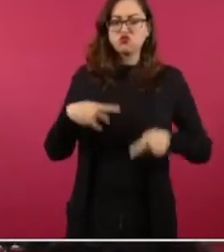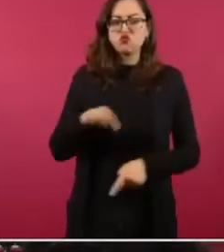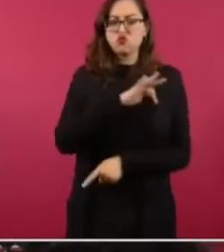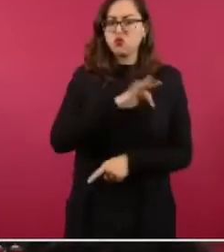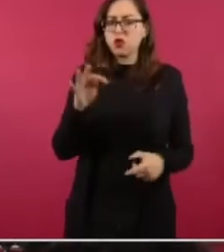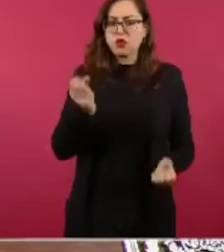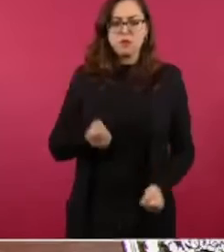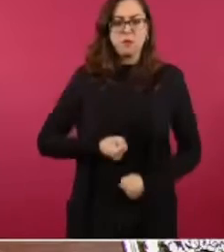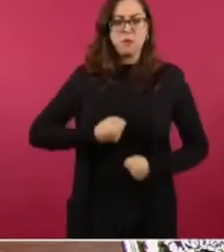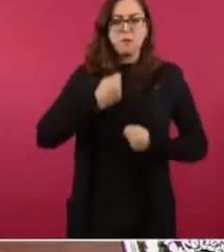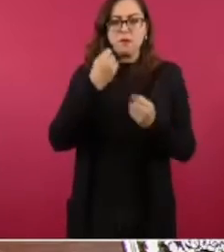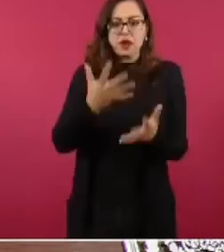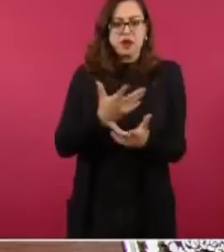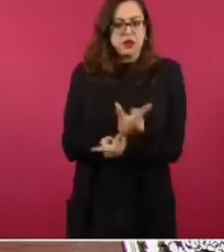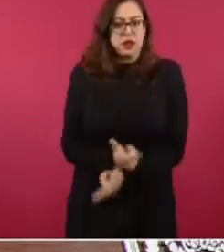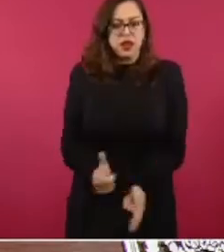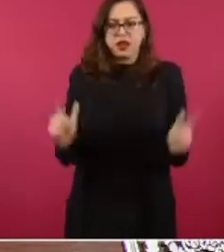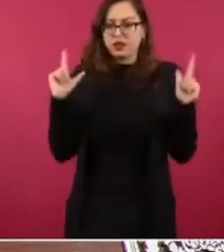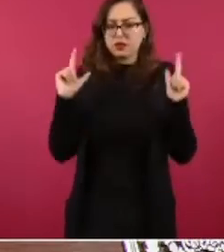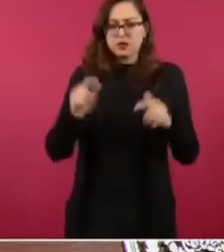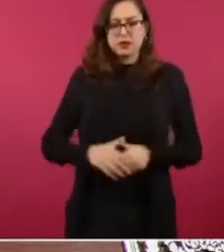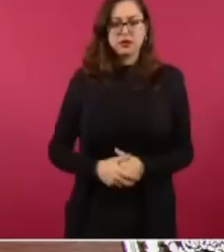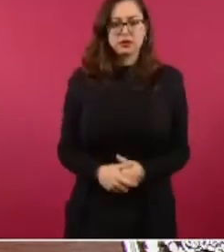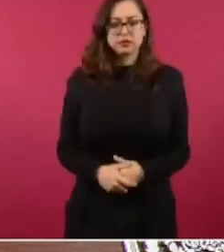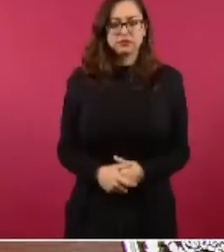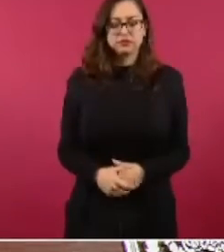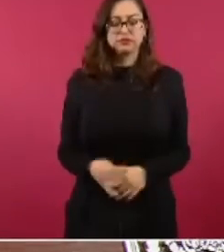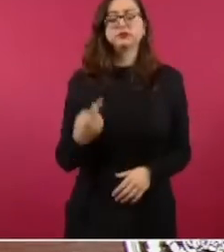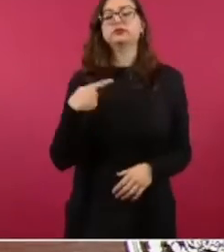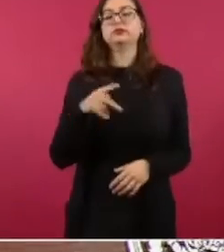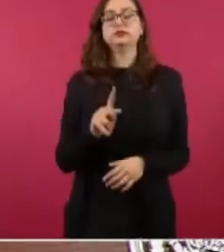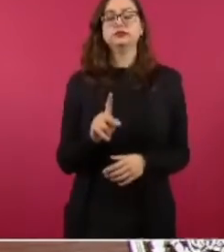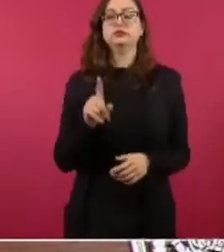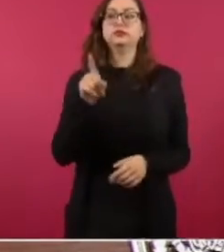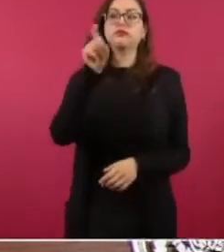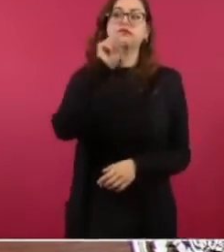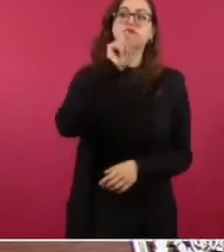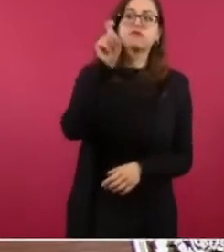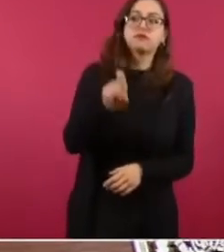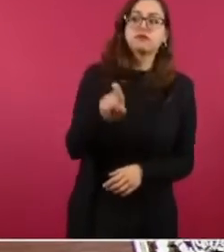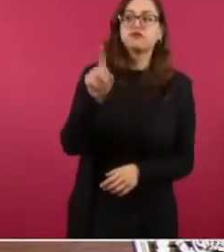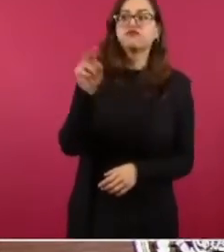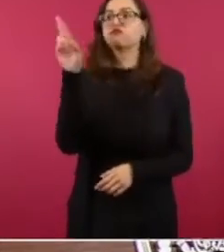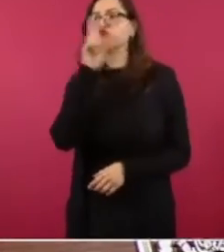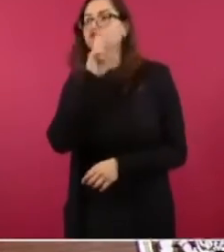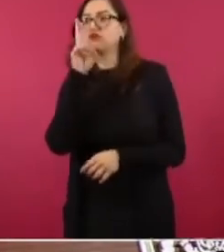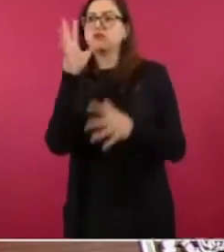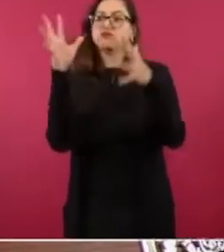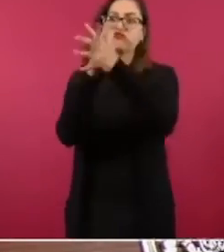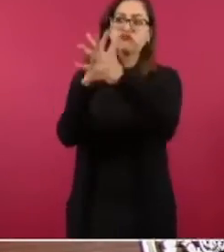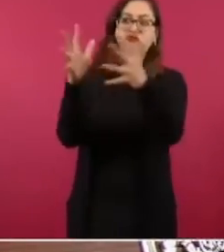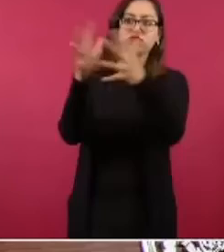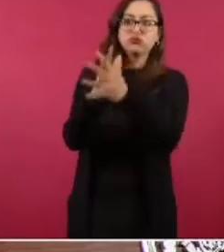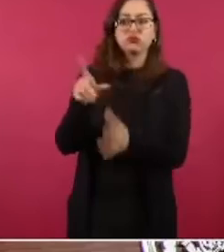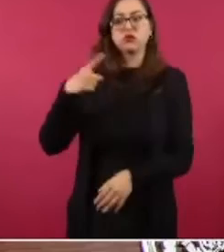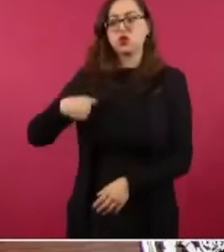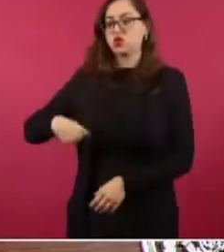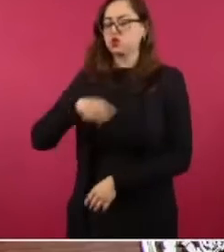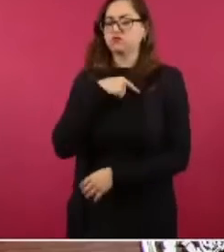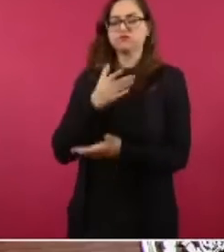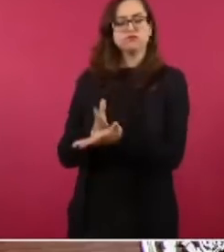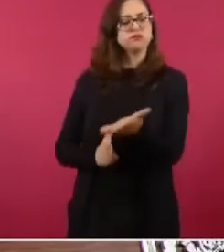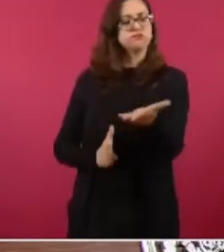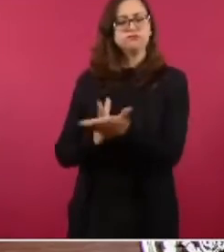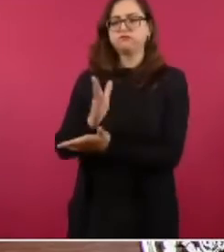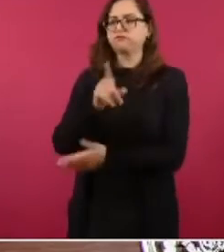Pero es muy claro que en el conflicto Rusia-Ucrania nosotros mantenemos